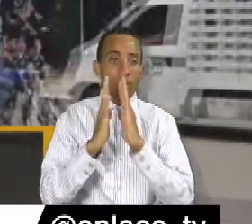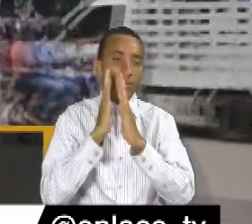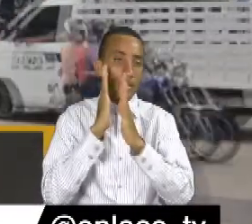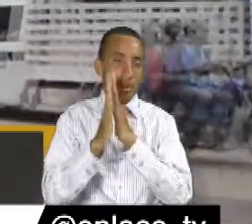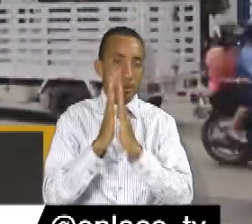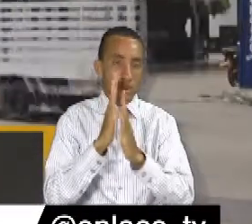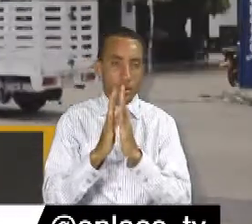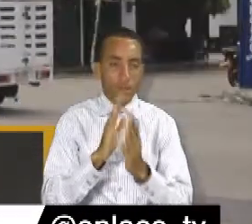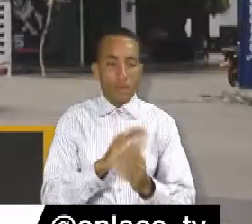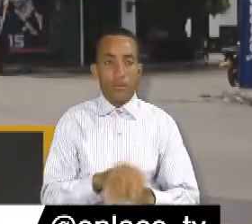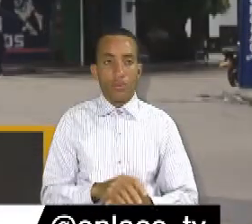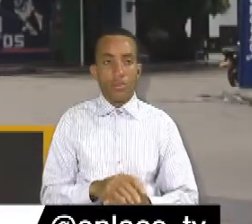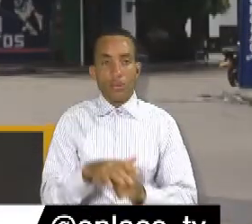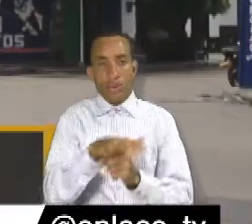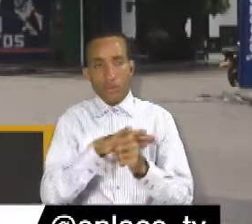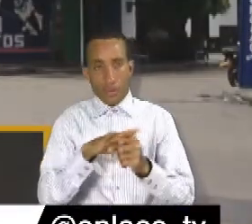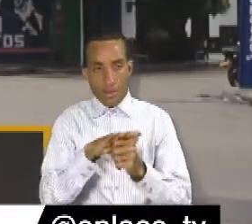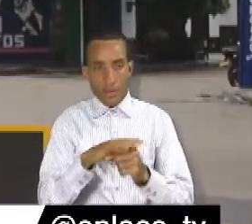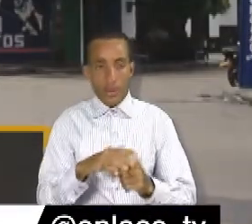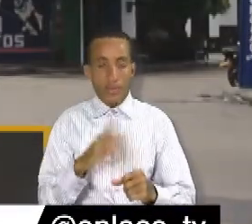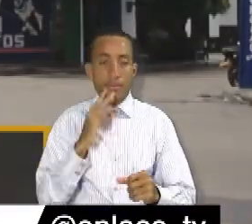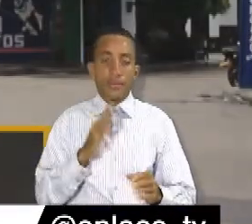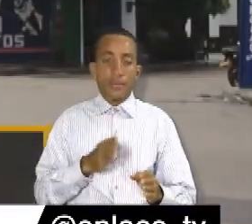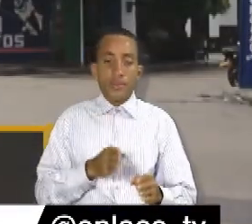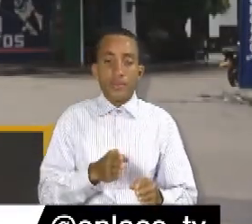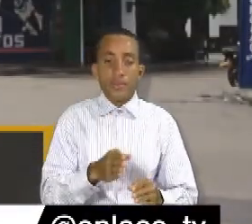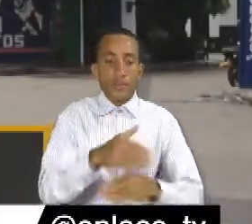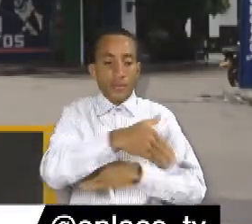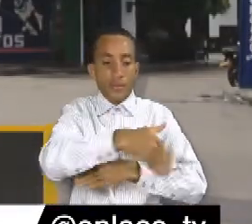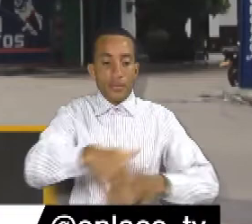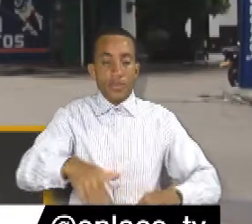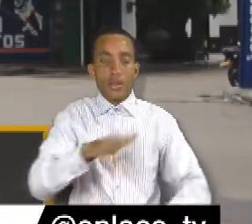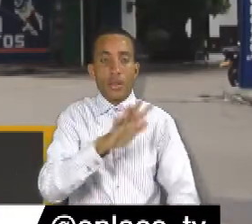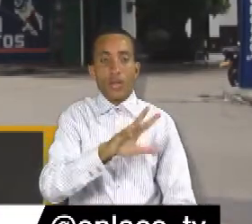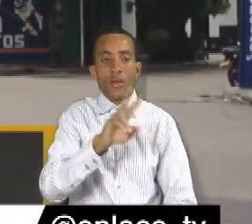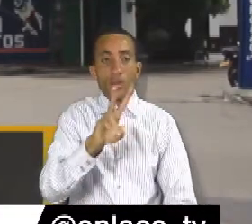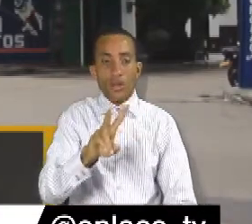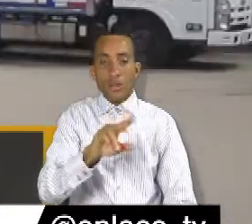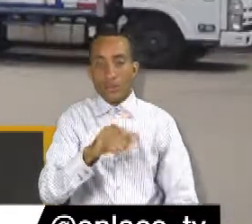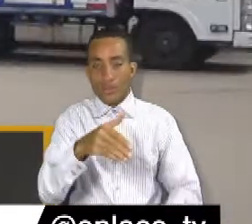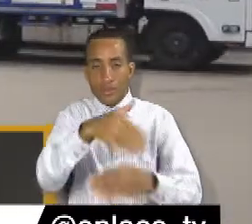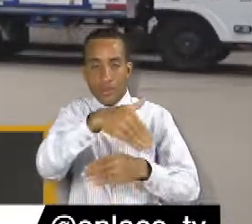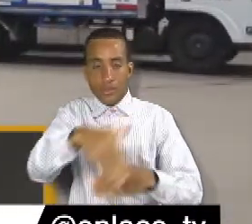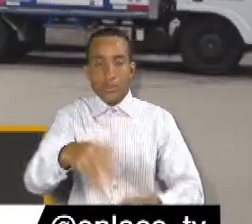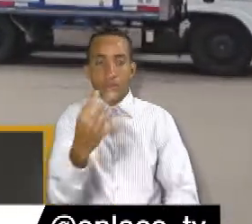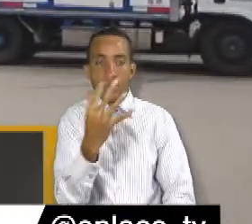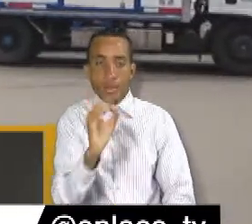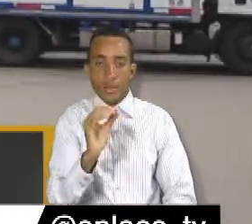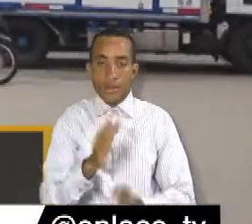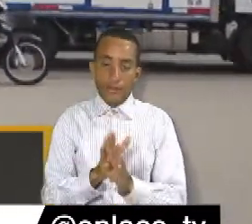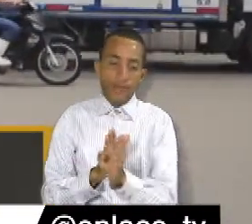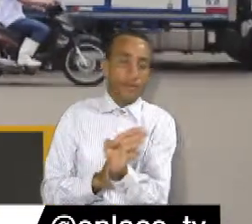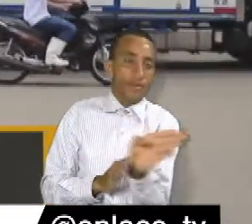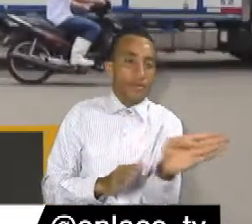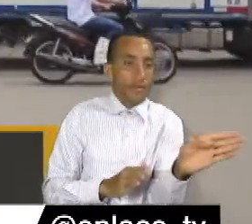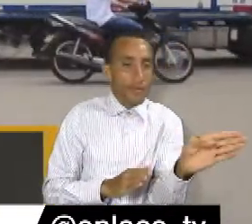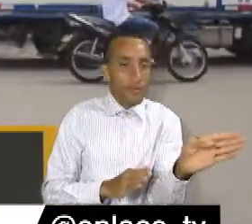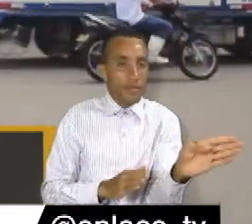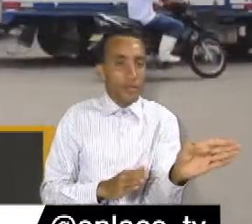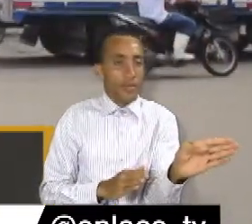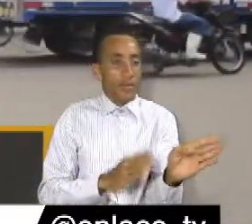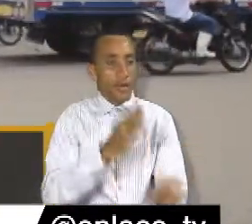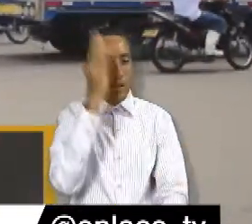barrios, toman la calle 52 con 30, giran a la izquierda, toda la